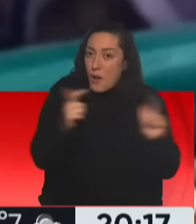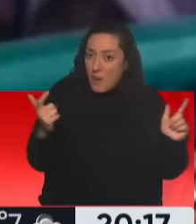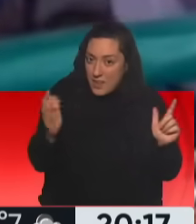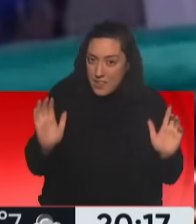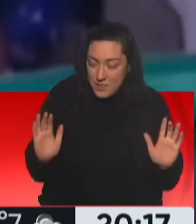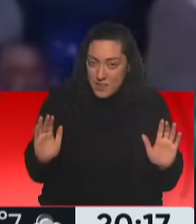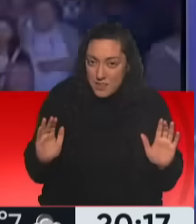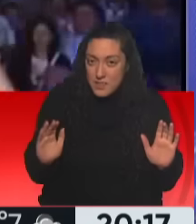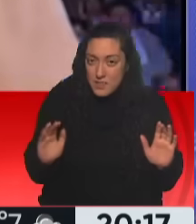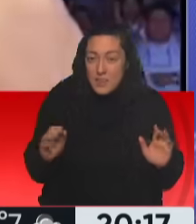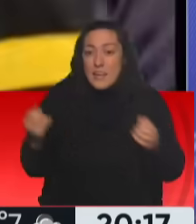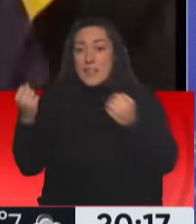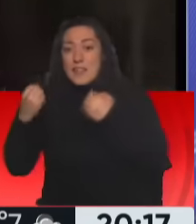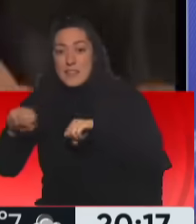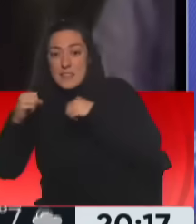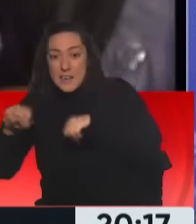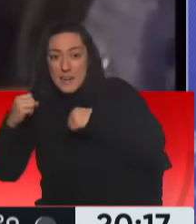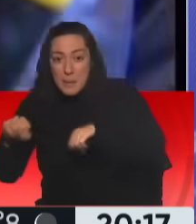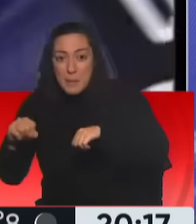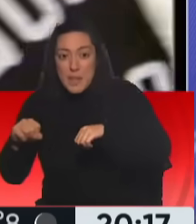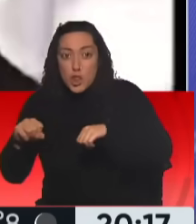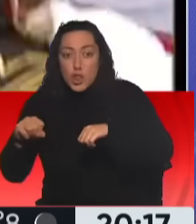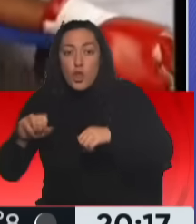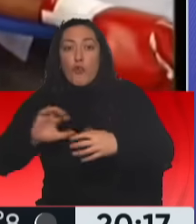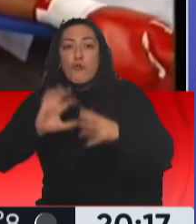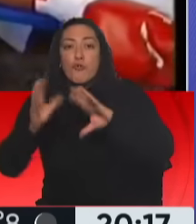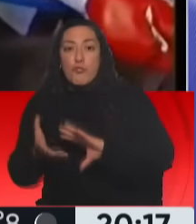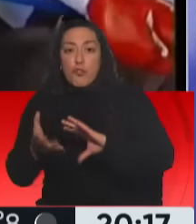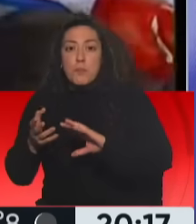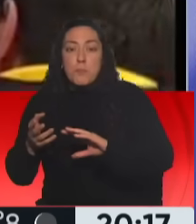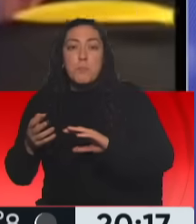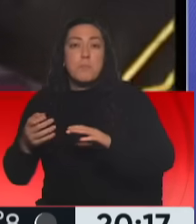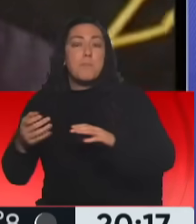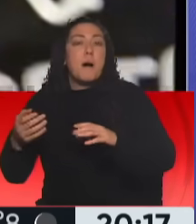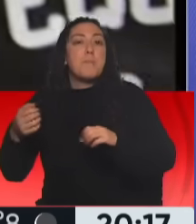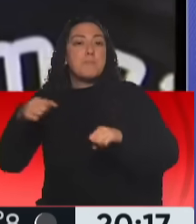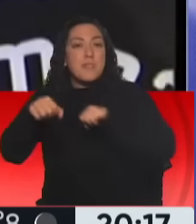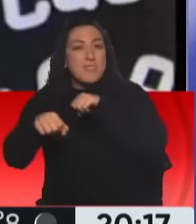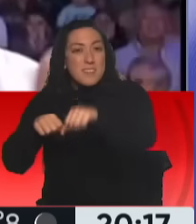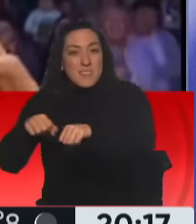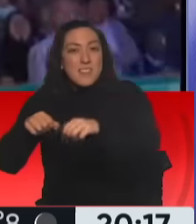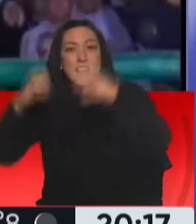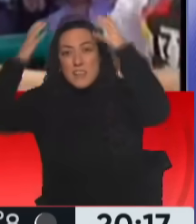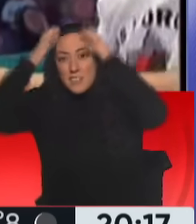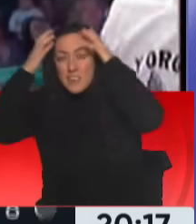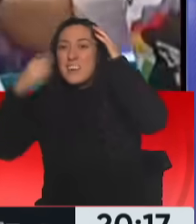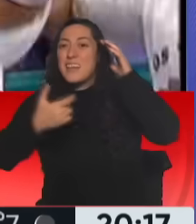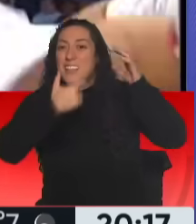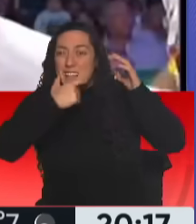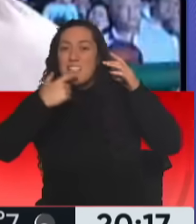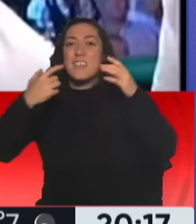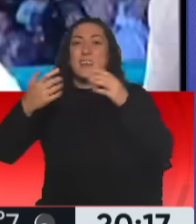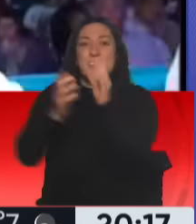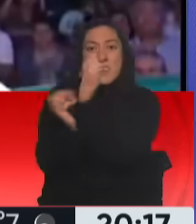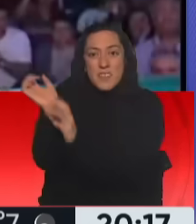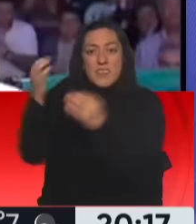que es el entrenamiento de boxeo, uno practica Claro, pero arriba con del el protector. cuadrilátero con Claro, el Recibís protector. golpe, pero Sí. con el Claro. protector mediante.